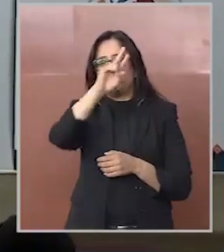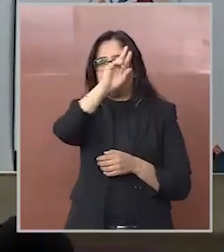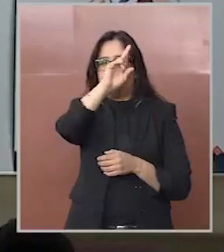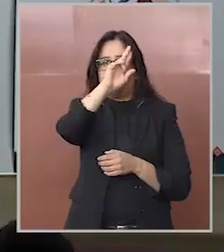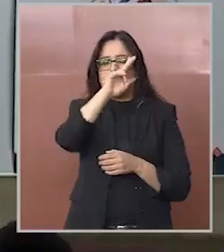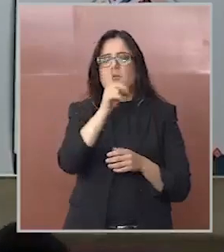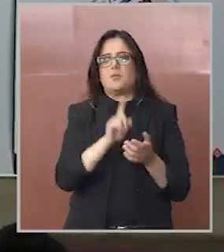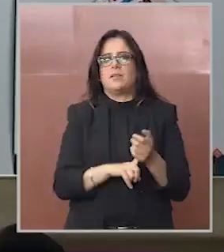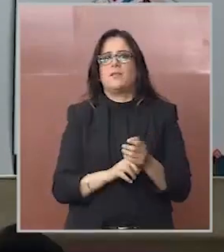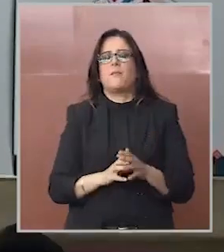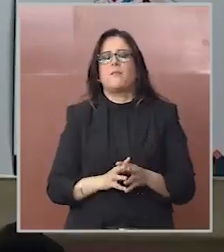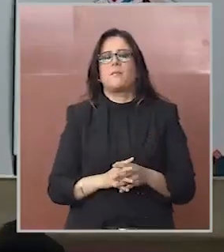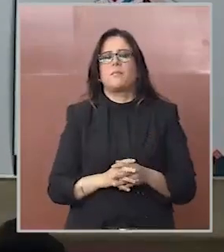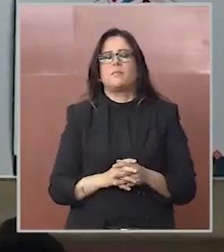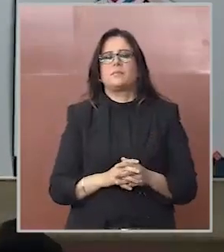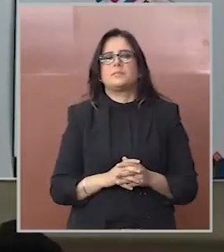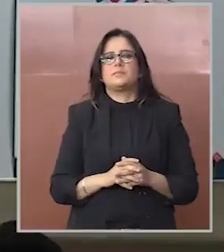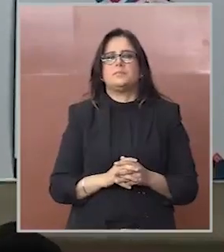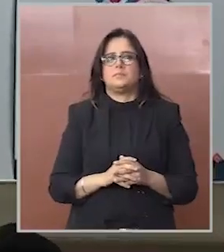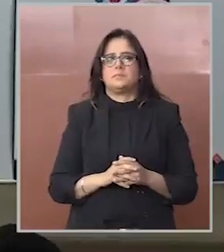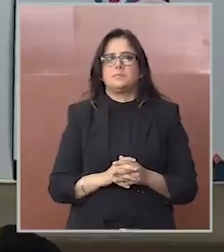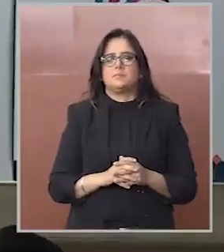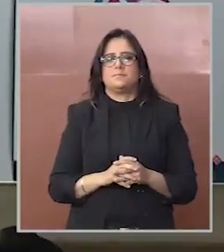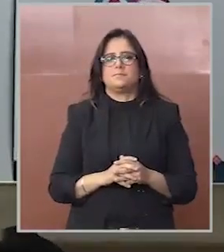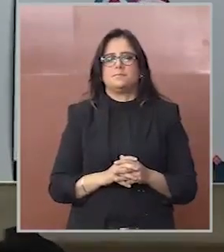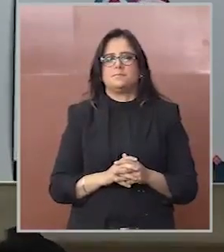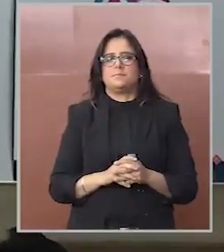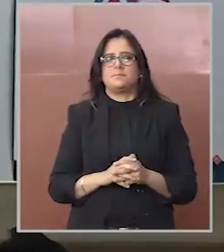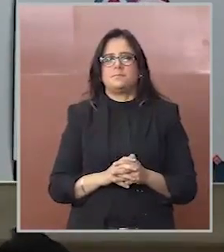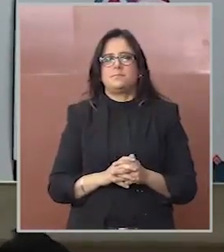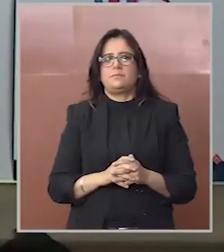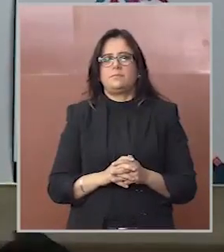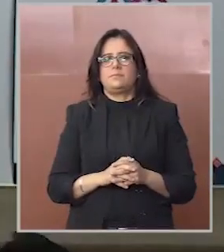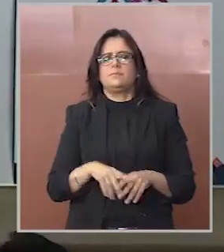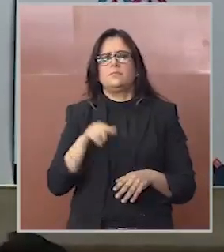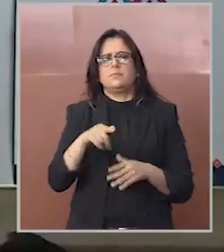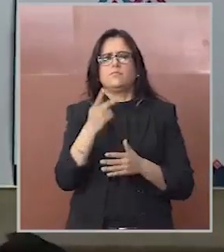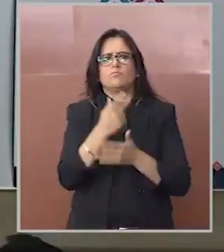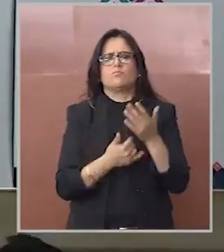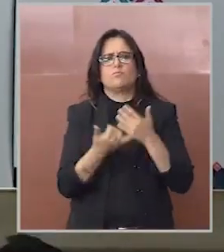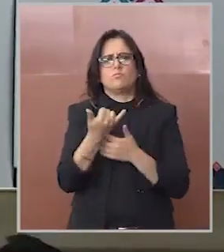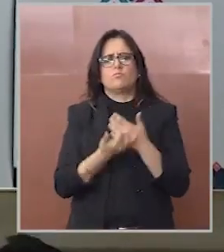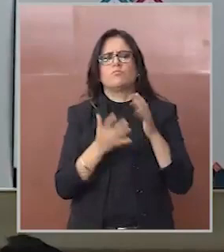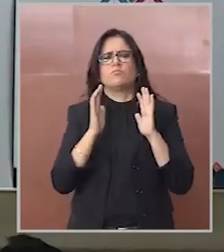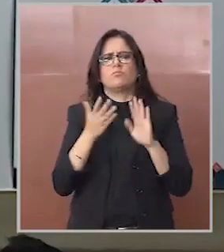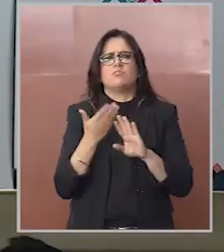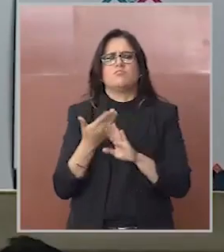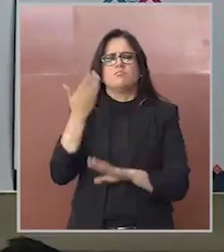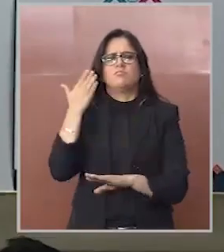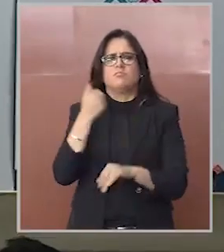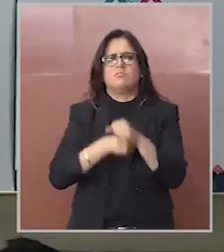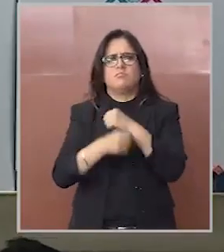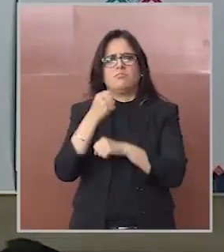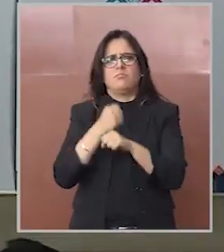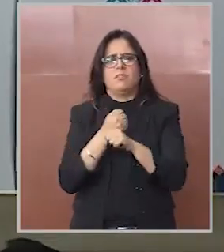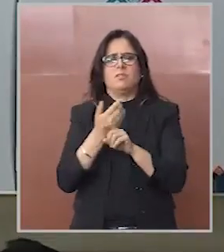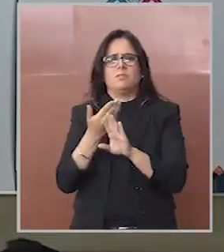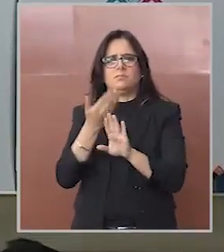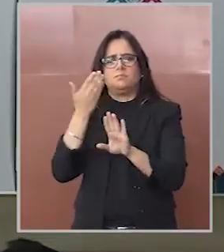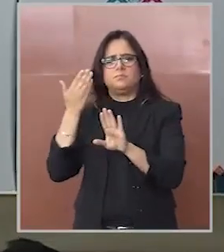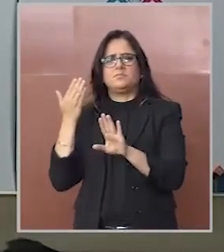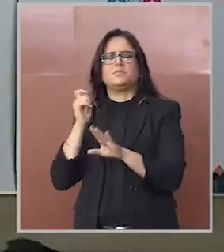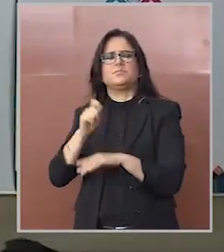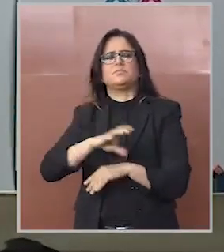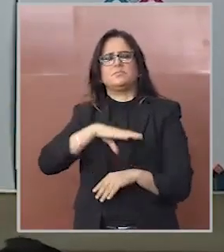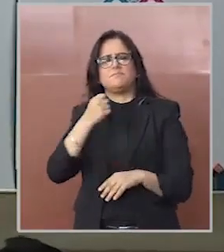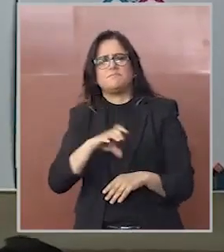desde desde el Perú eh este este proyecto surge desde hace ya Algunos años ha